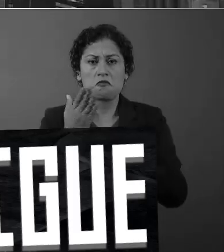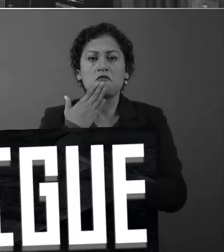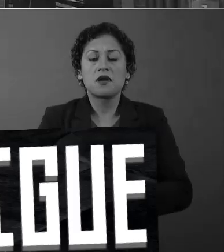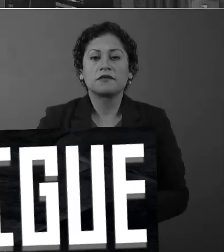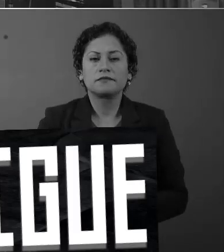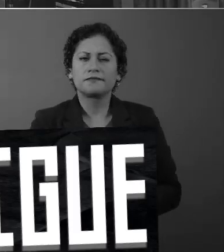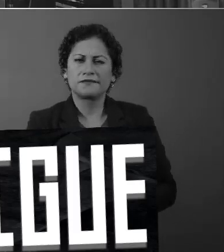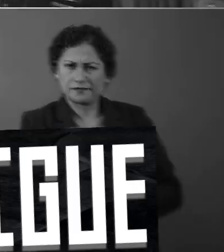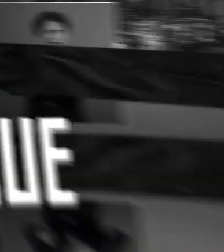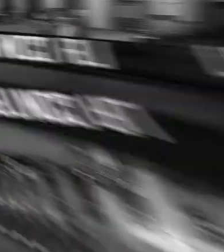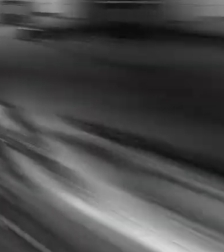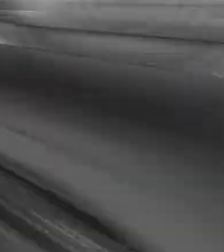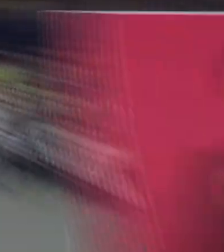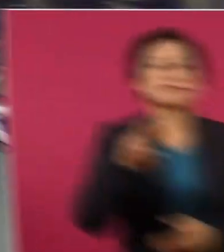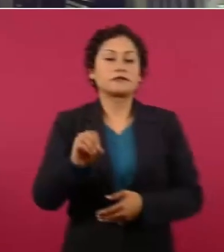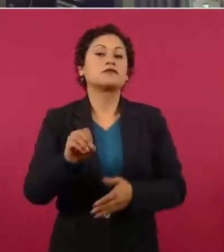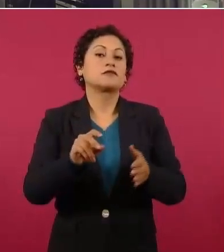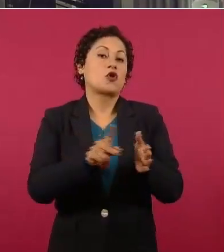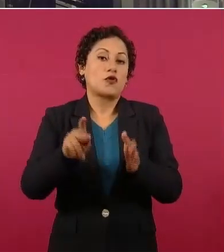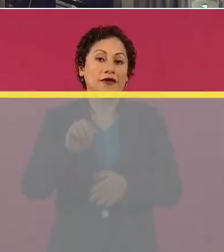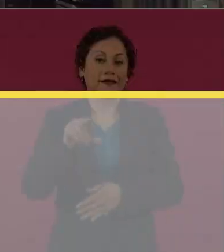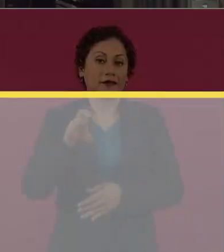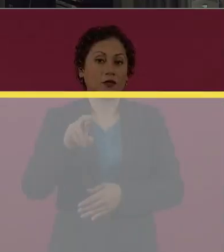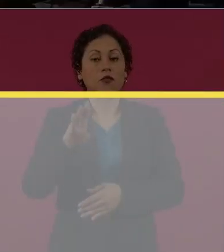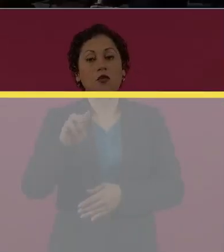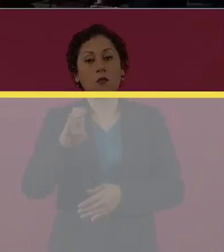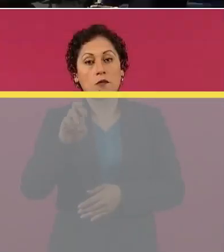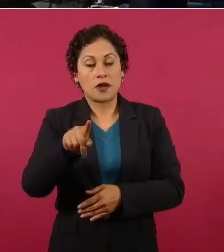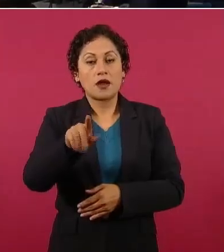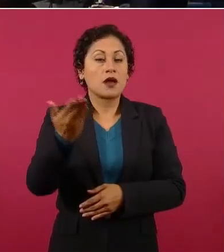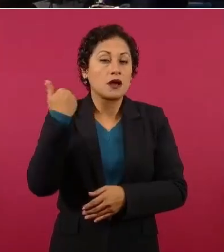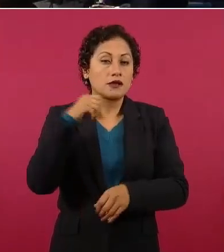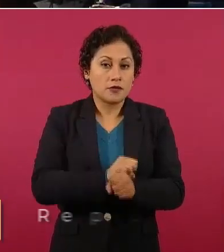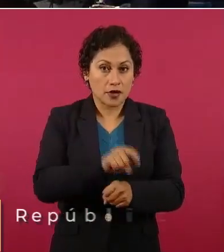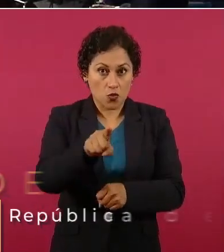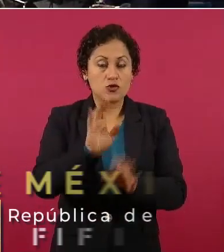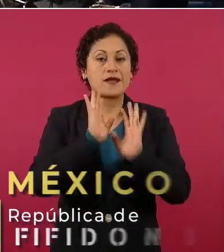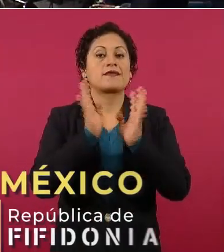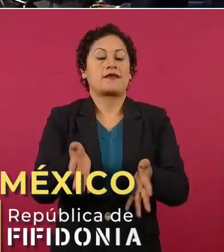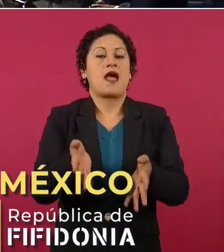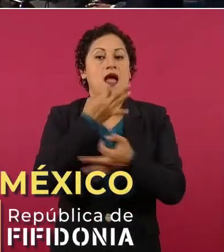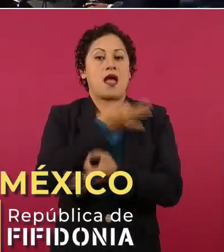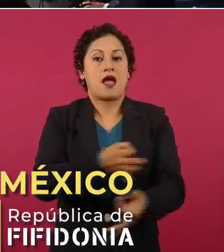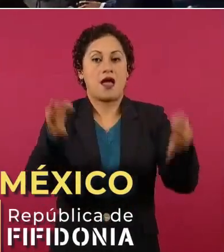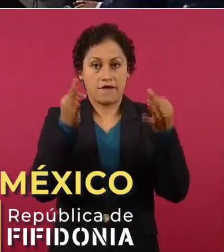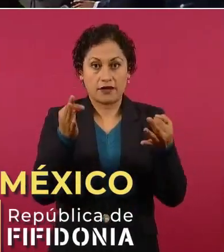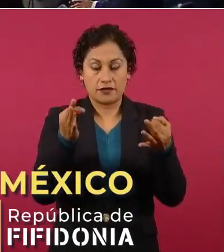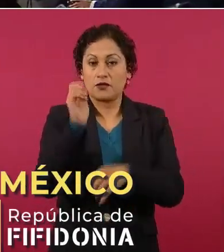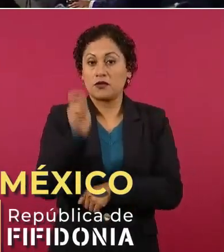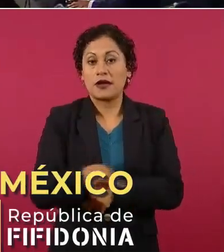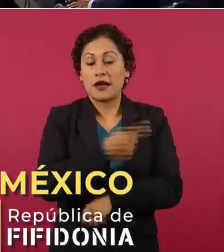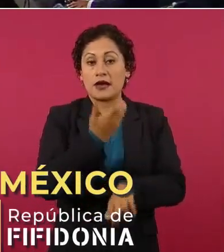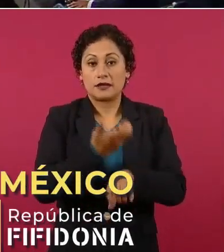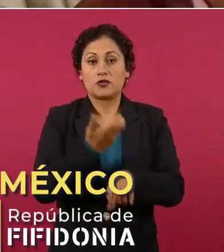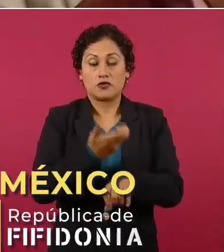Pero la controversia se mantiene, ¿no? Pues sí. El viernes usted prácticamente dio por ya un hecho de que Estados Unidos había hecho a un